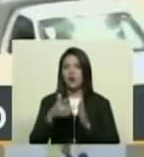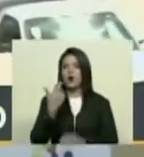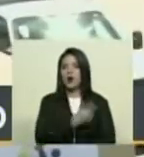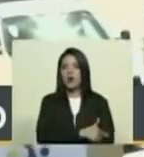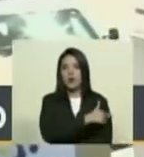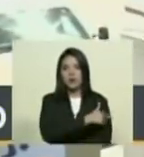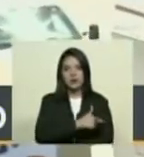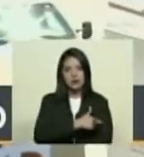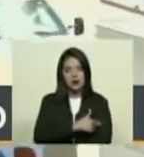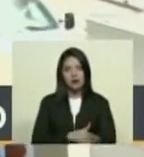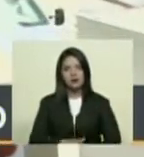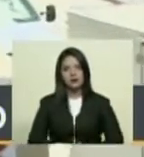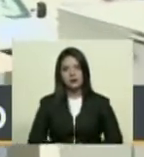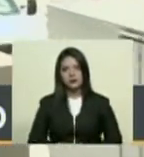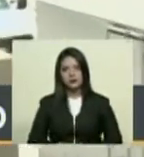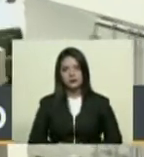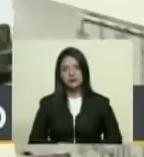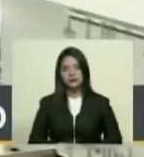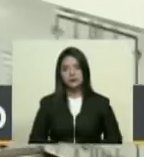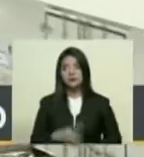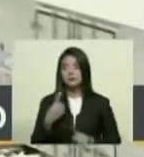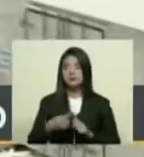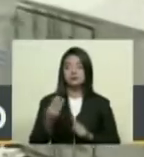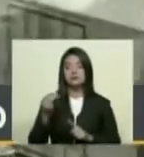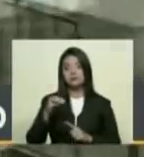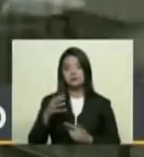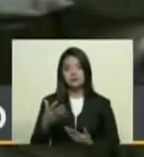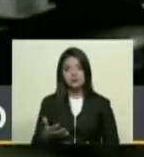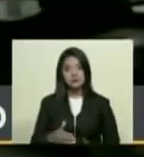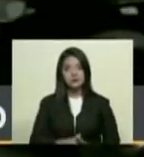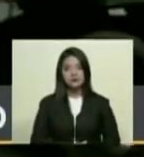hospitales. Y además de eso,